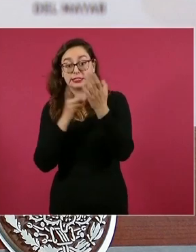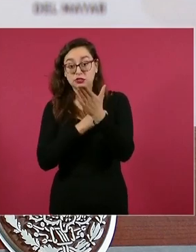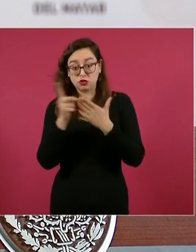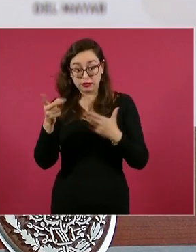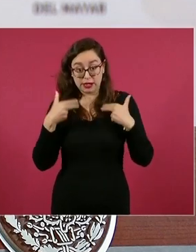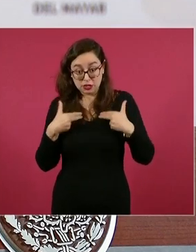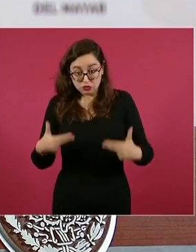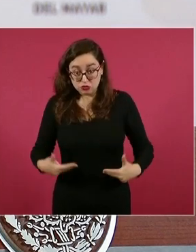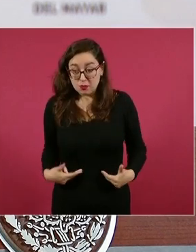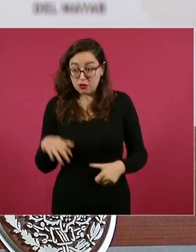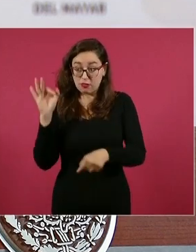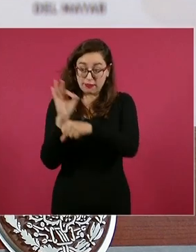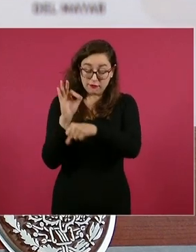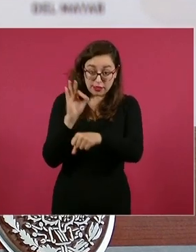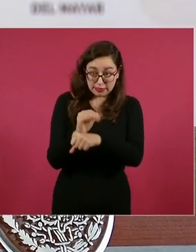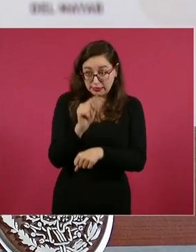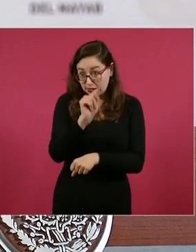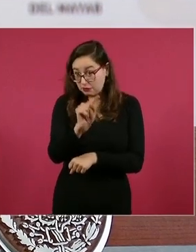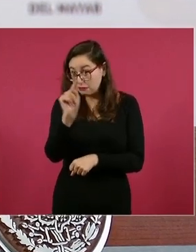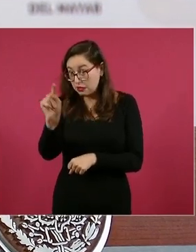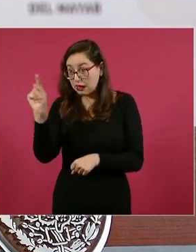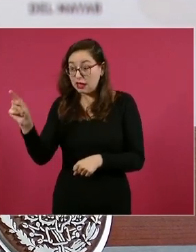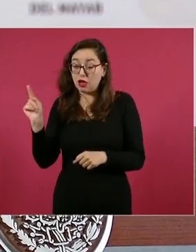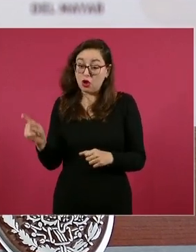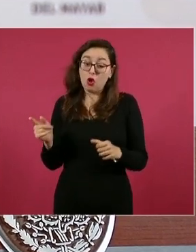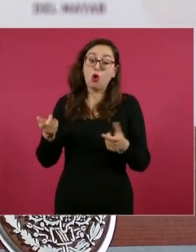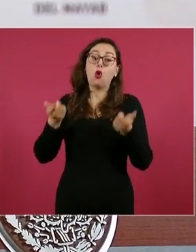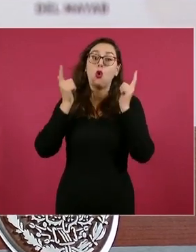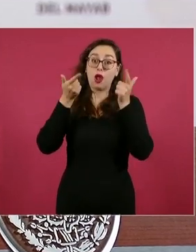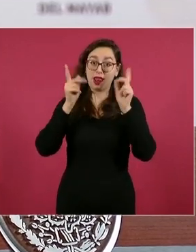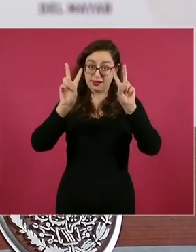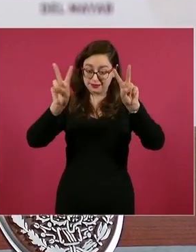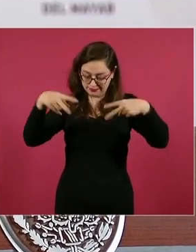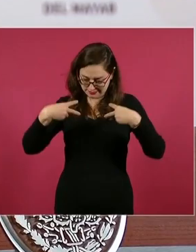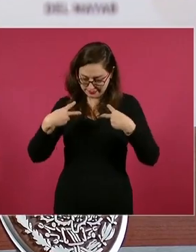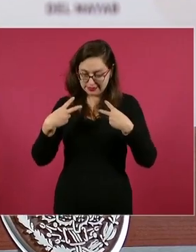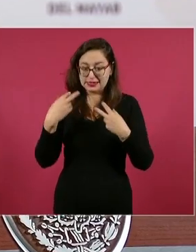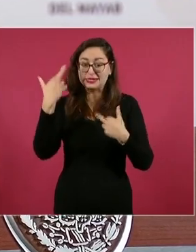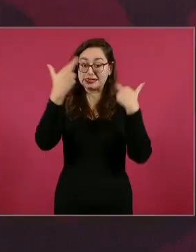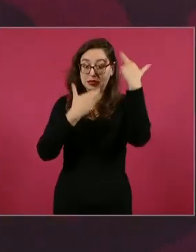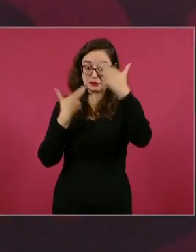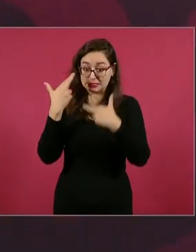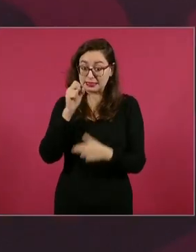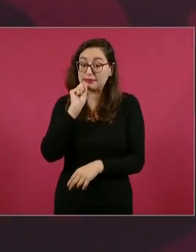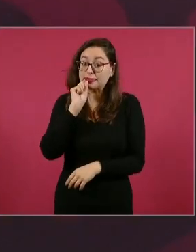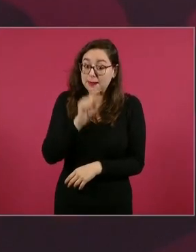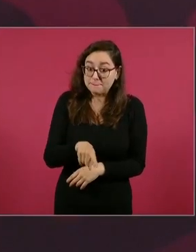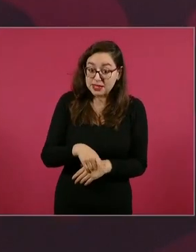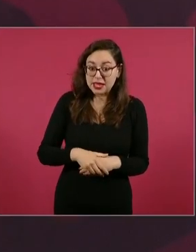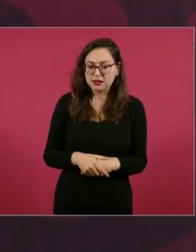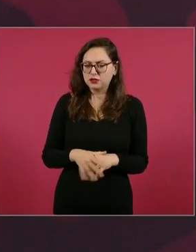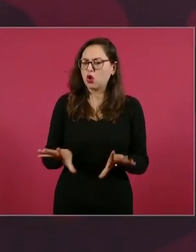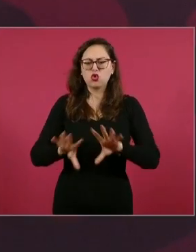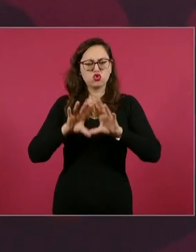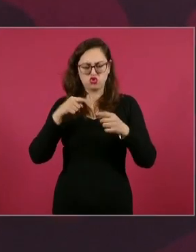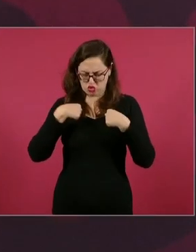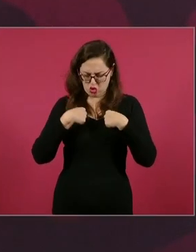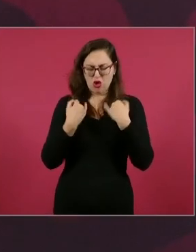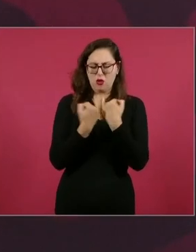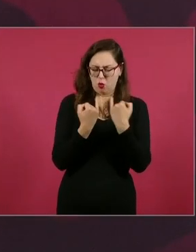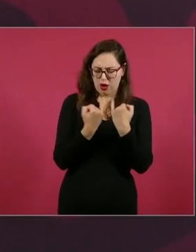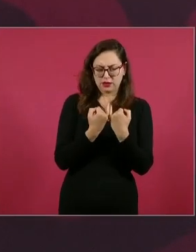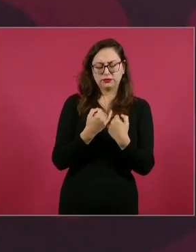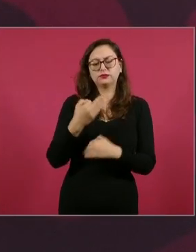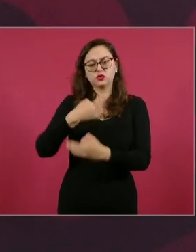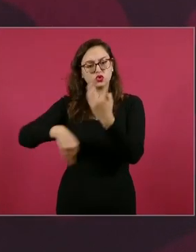sí eh hagan también la autocrítica O sea todos